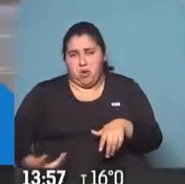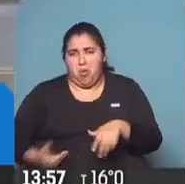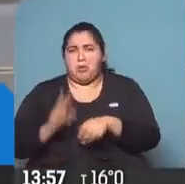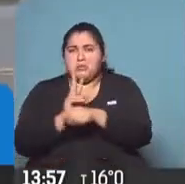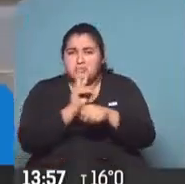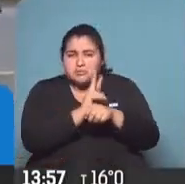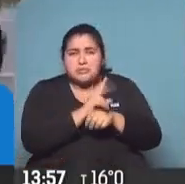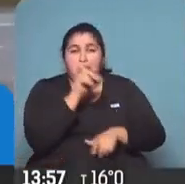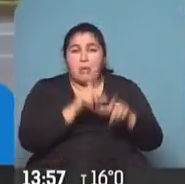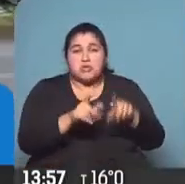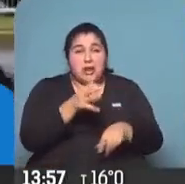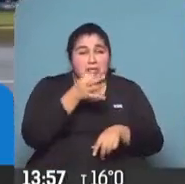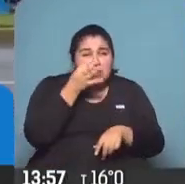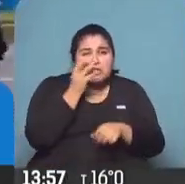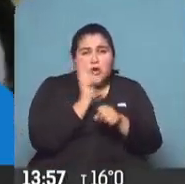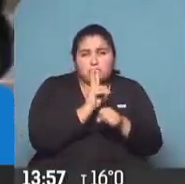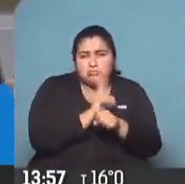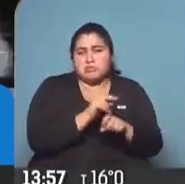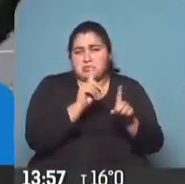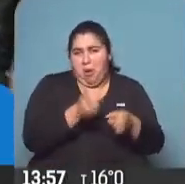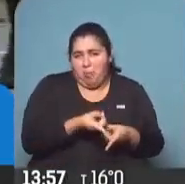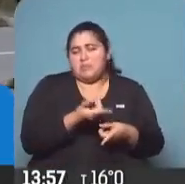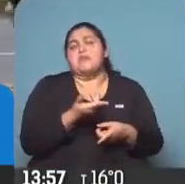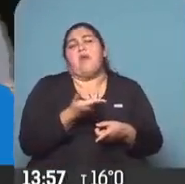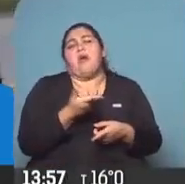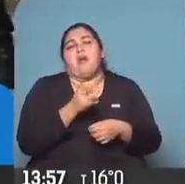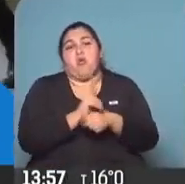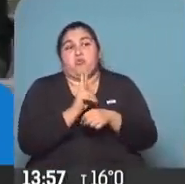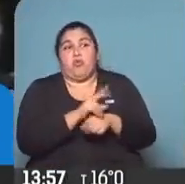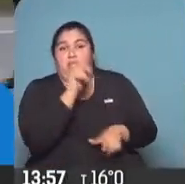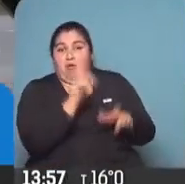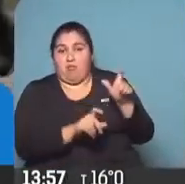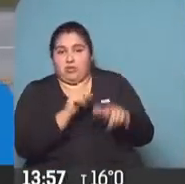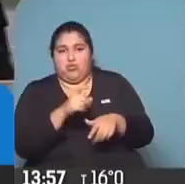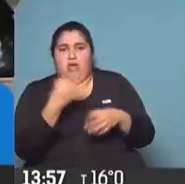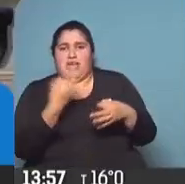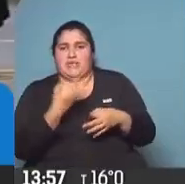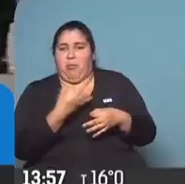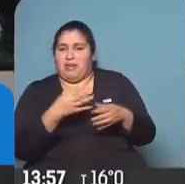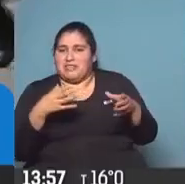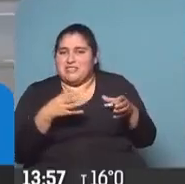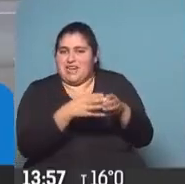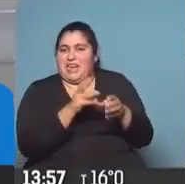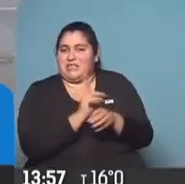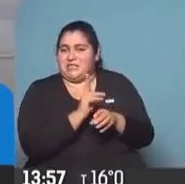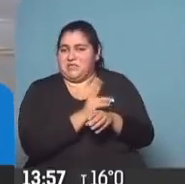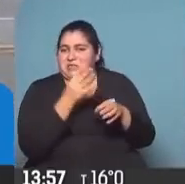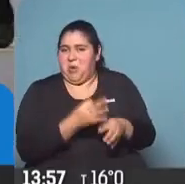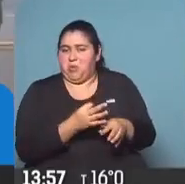protegidos está mostrando sí mismos custodia de personas en condiciones especiales de seguridad